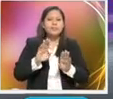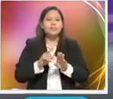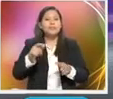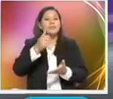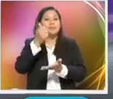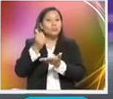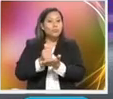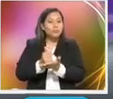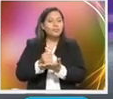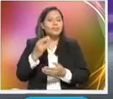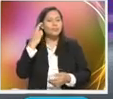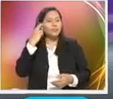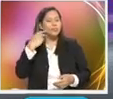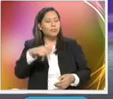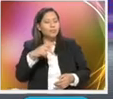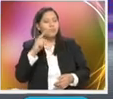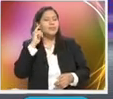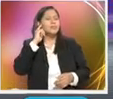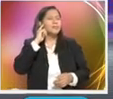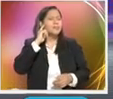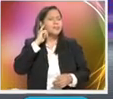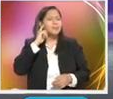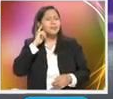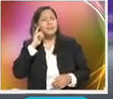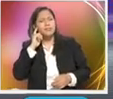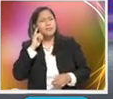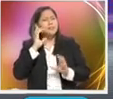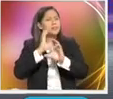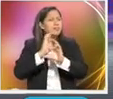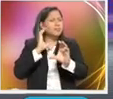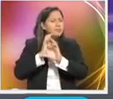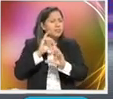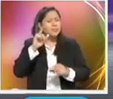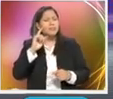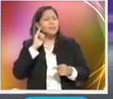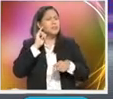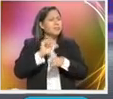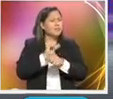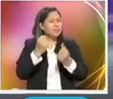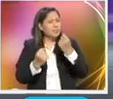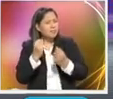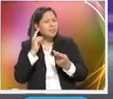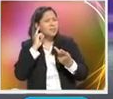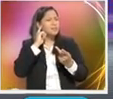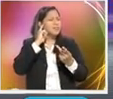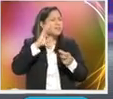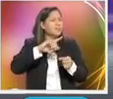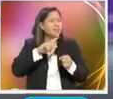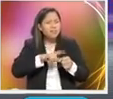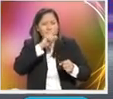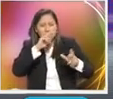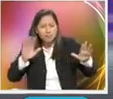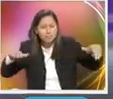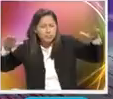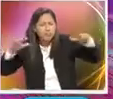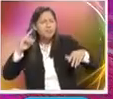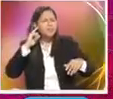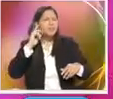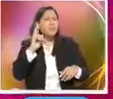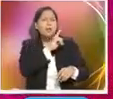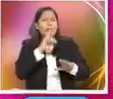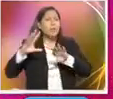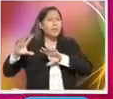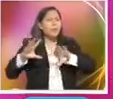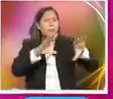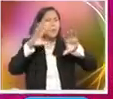ciudad. Así es. Podemos oír, no sé, algún camión, o carros, o animales, o el